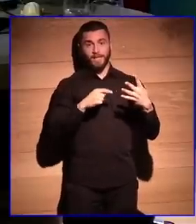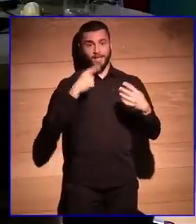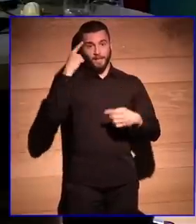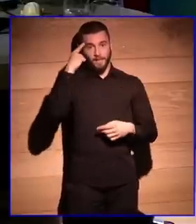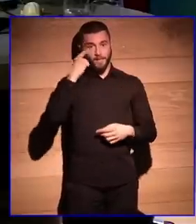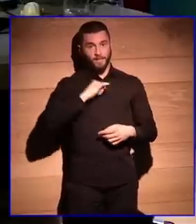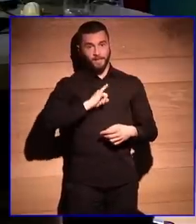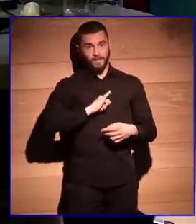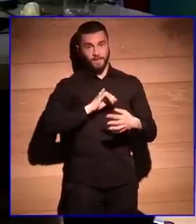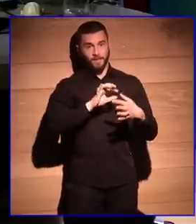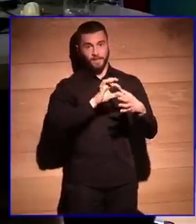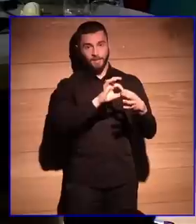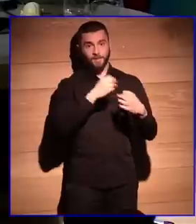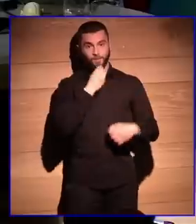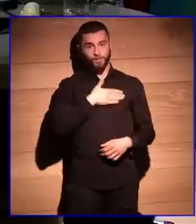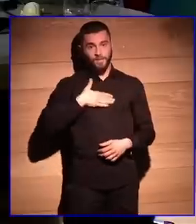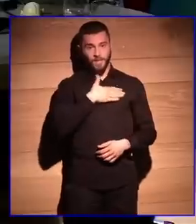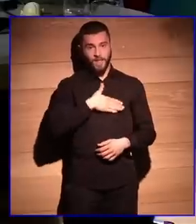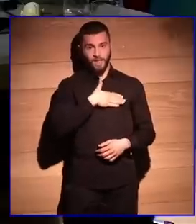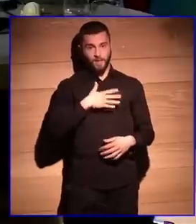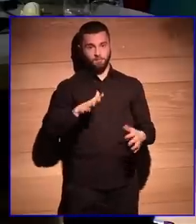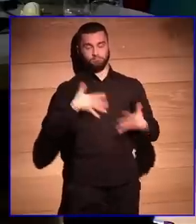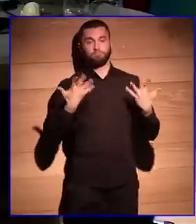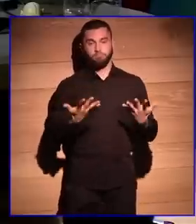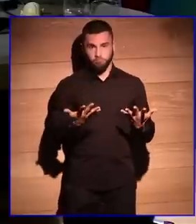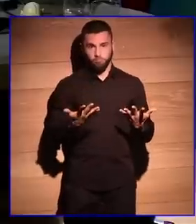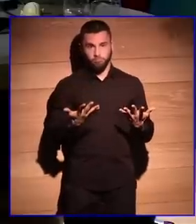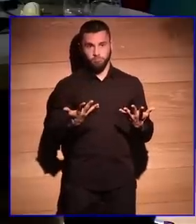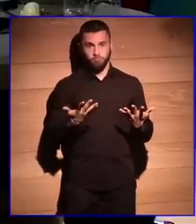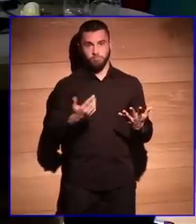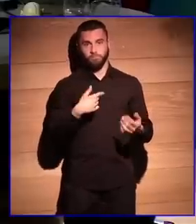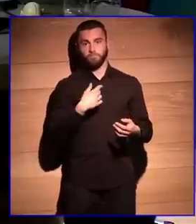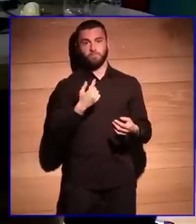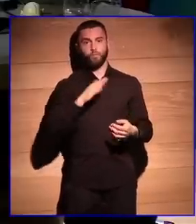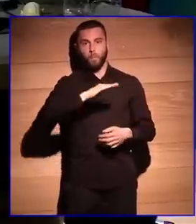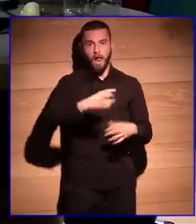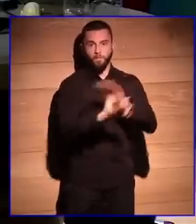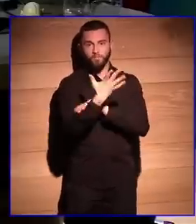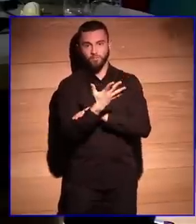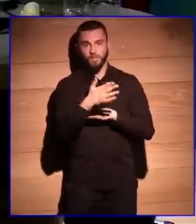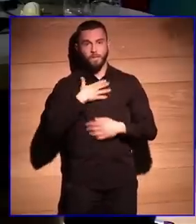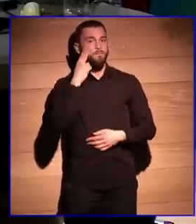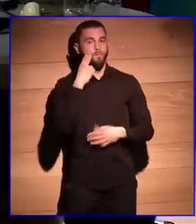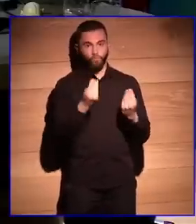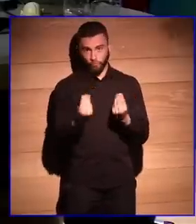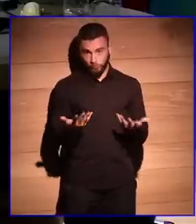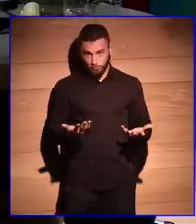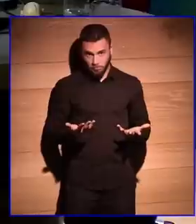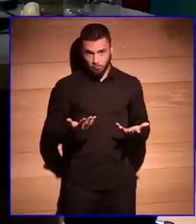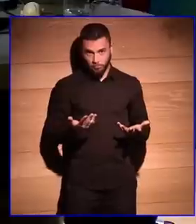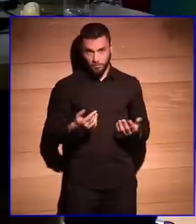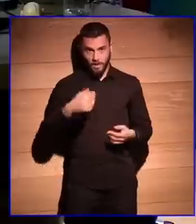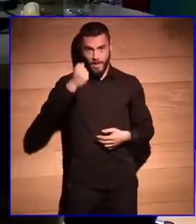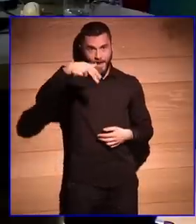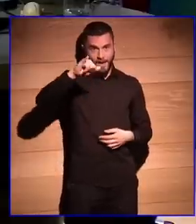cabeza, identifica con la bondad y que de repente desatan un mal que a mí por lo menos me da mucho miedo. Pensaba también en Annie